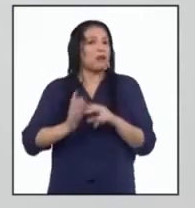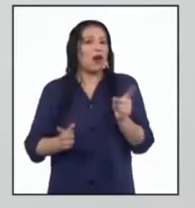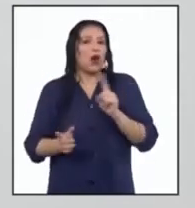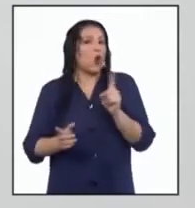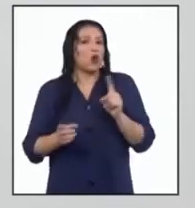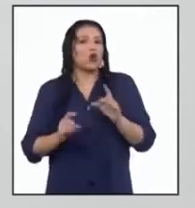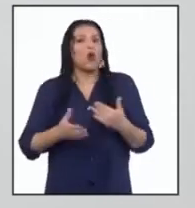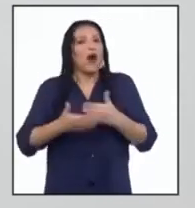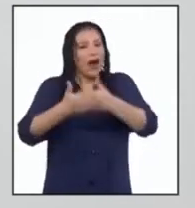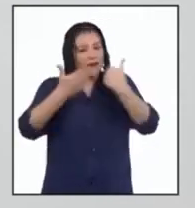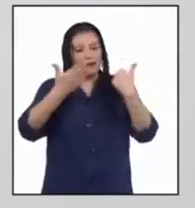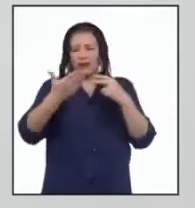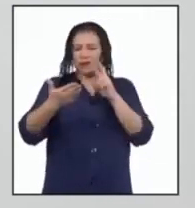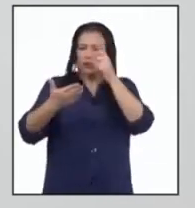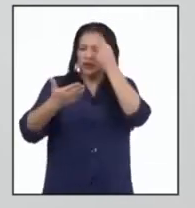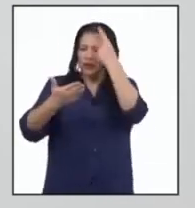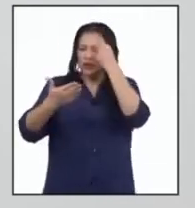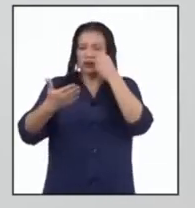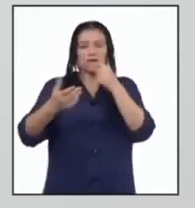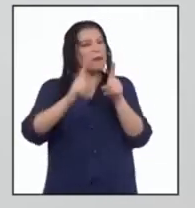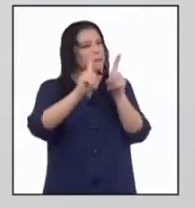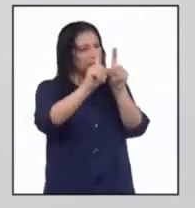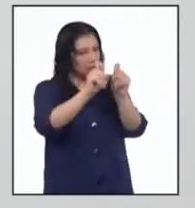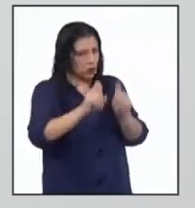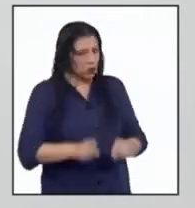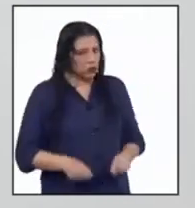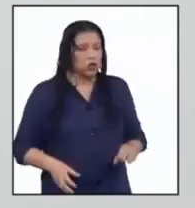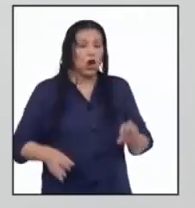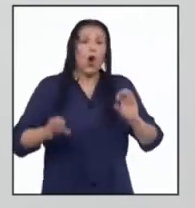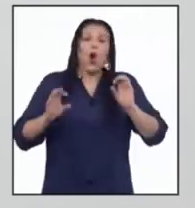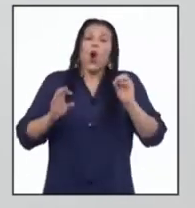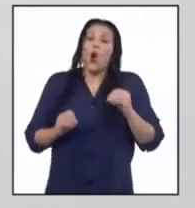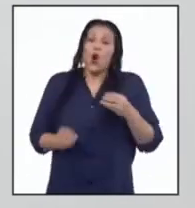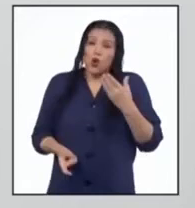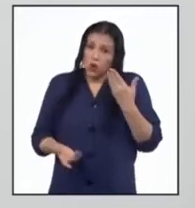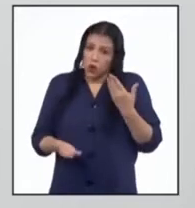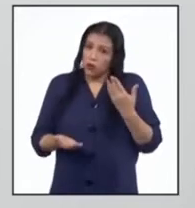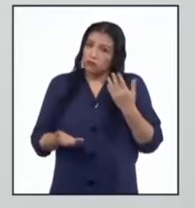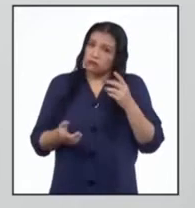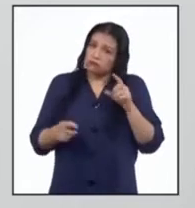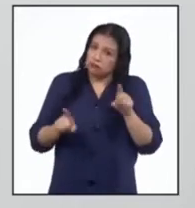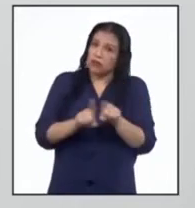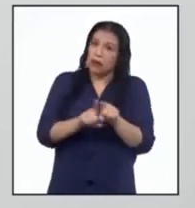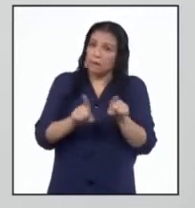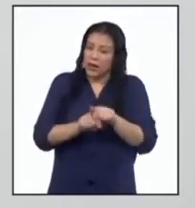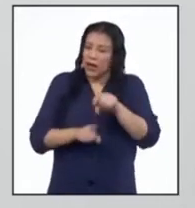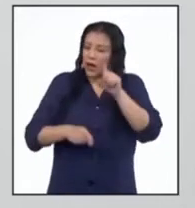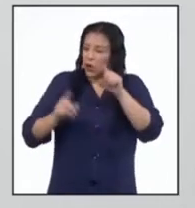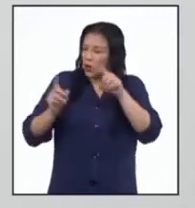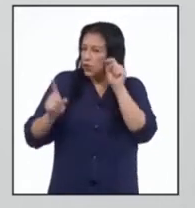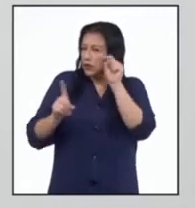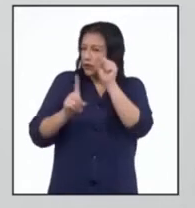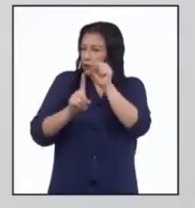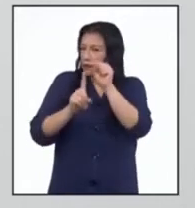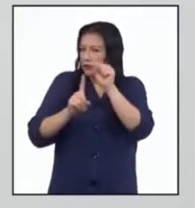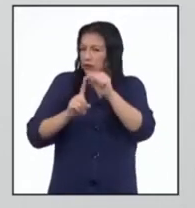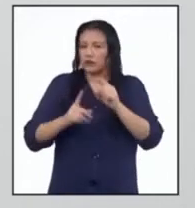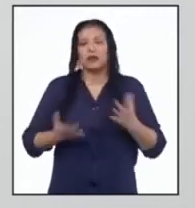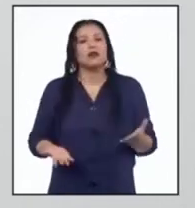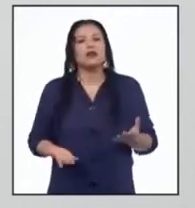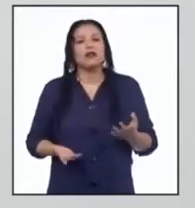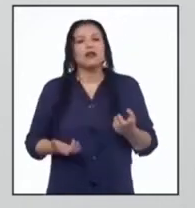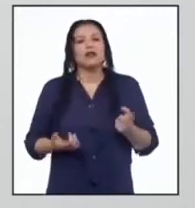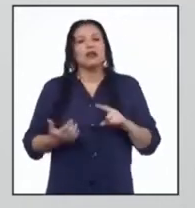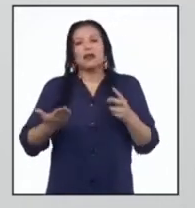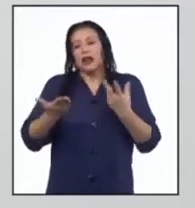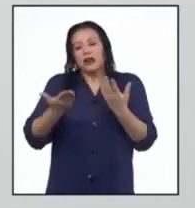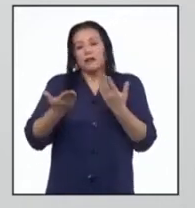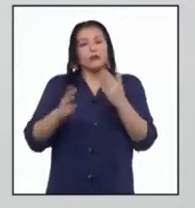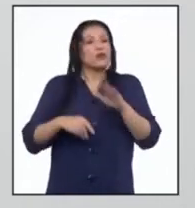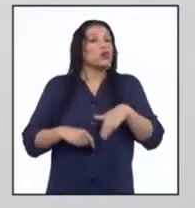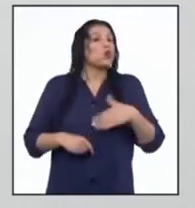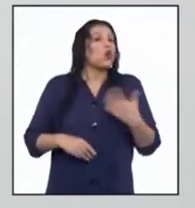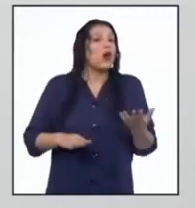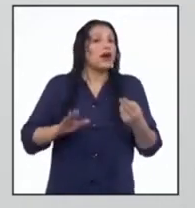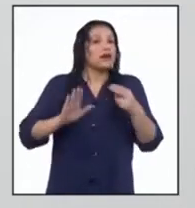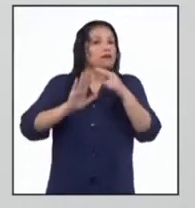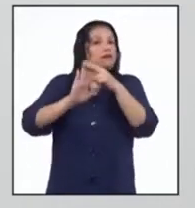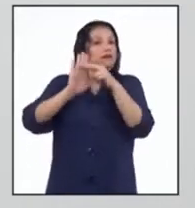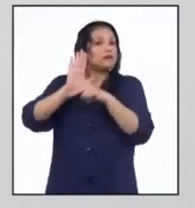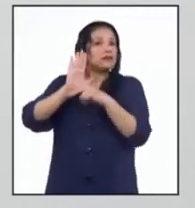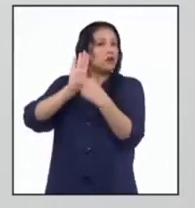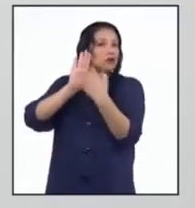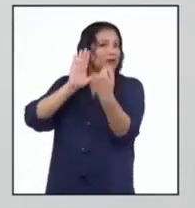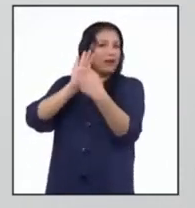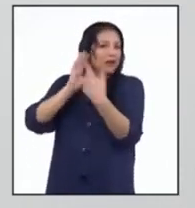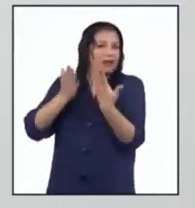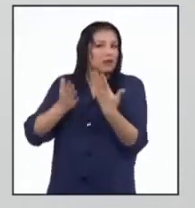las consultas necesarias o se dan casos muy particulares que no están contemplados en la